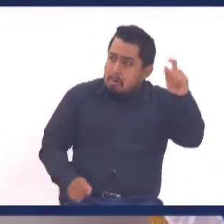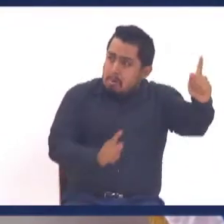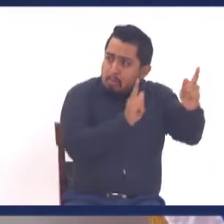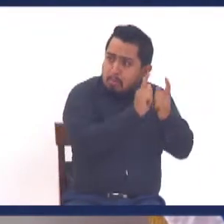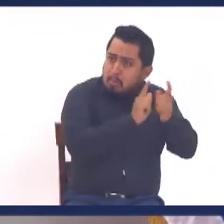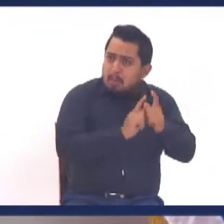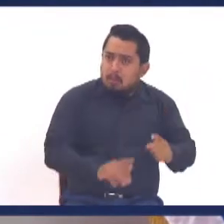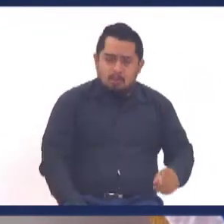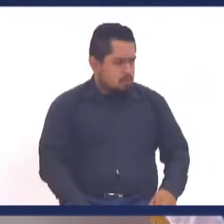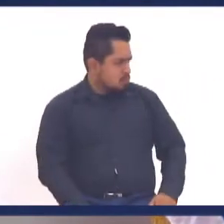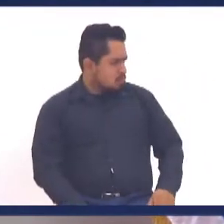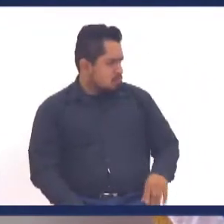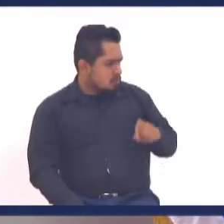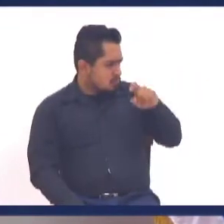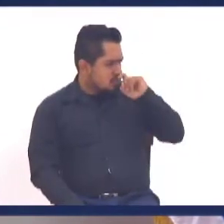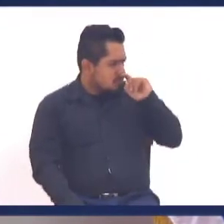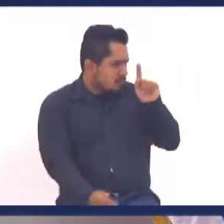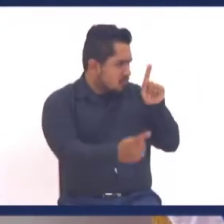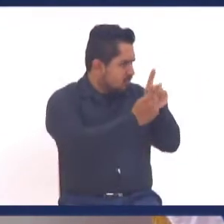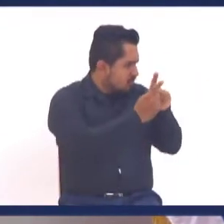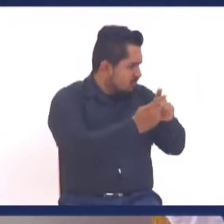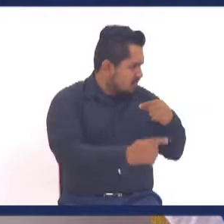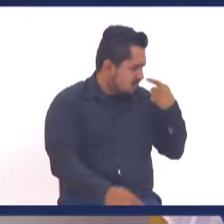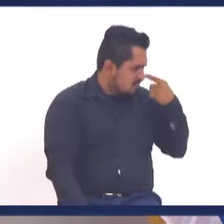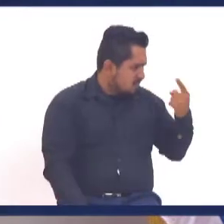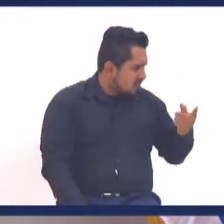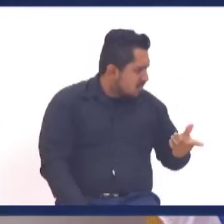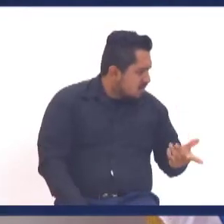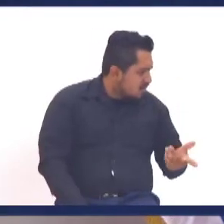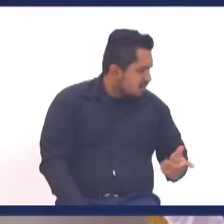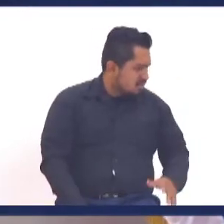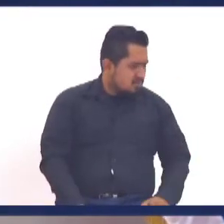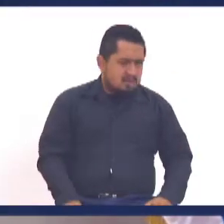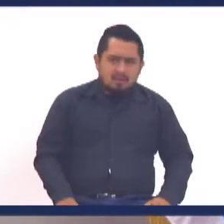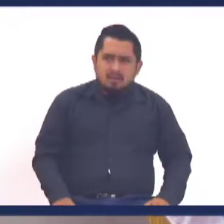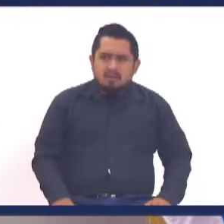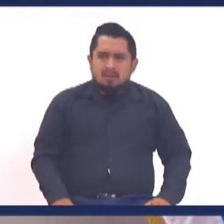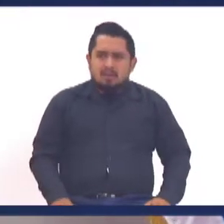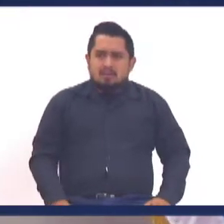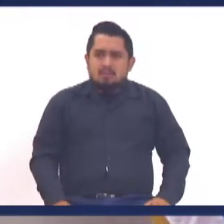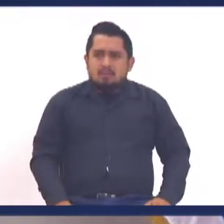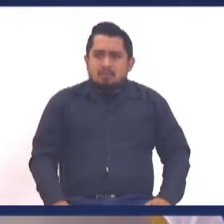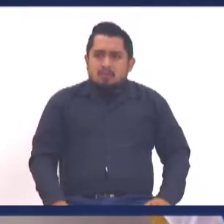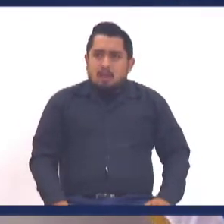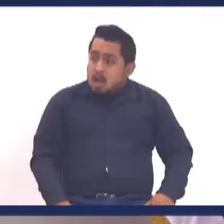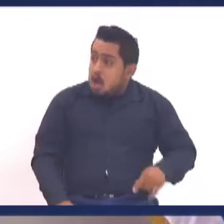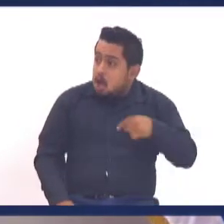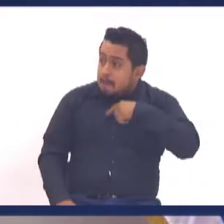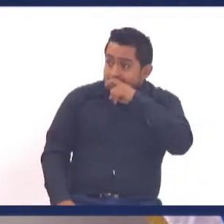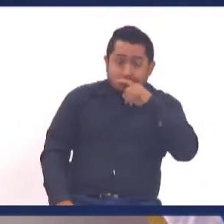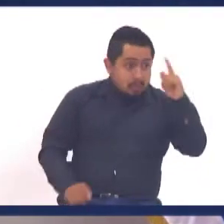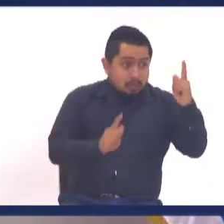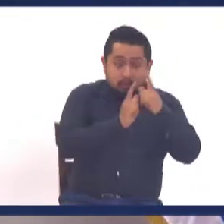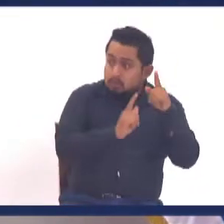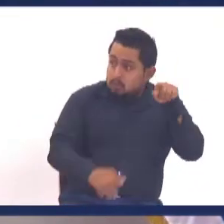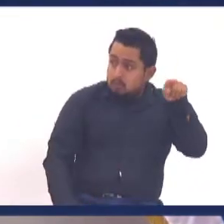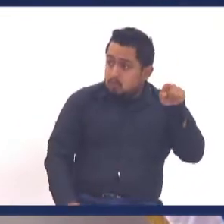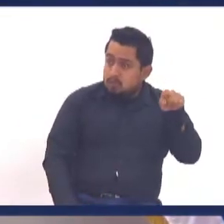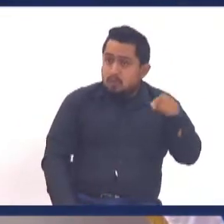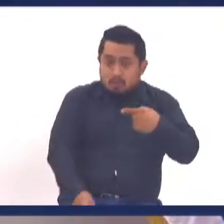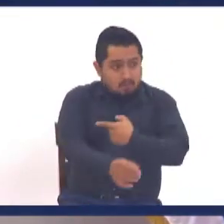y encontré a mi papá yo conozco a tu papá yo lo veo con mi papá me dio hablo de mi papá biológico